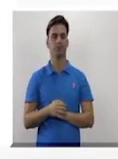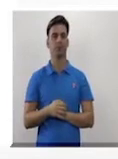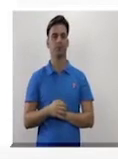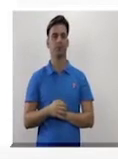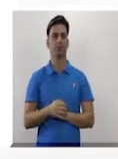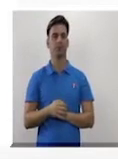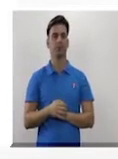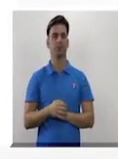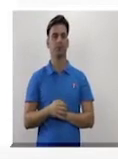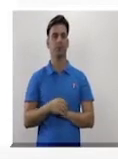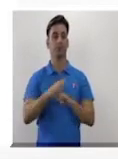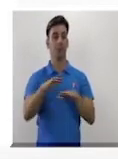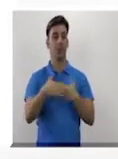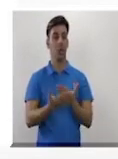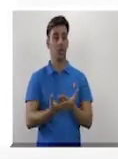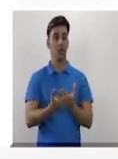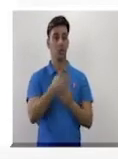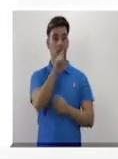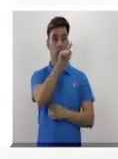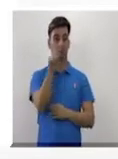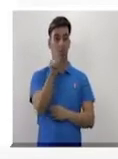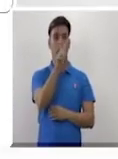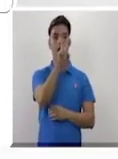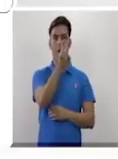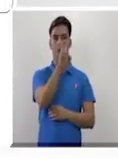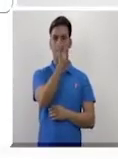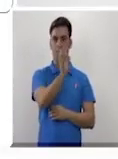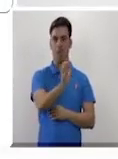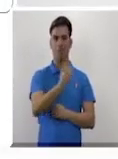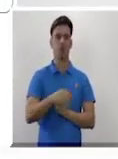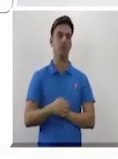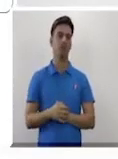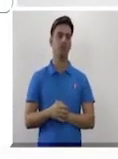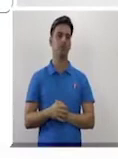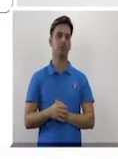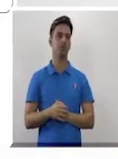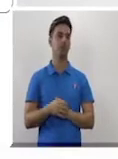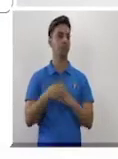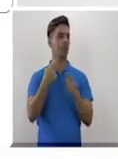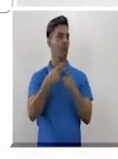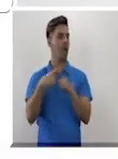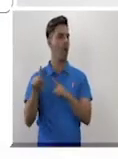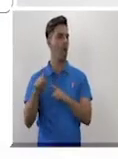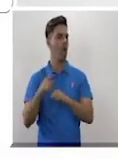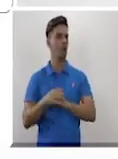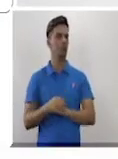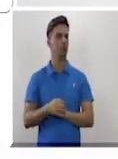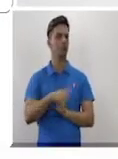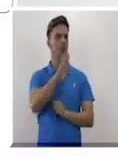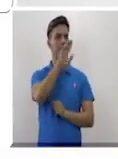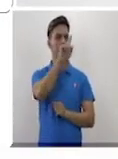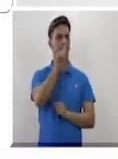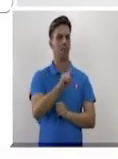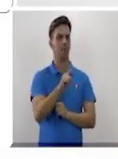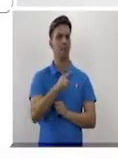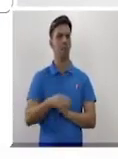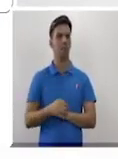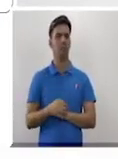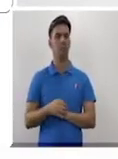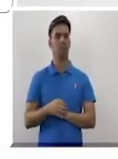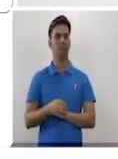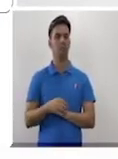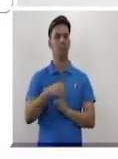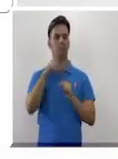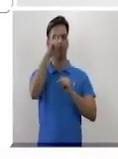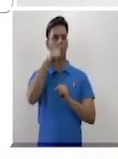proposición es verdadera. El inciso B dice, la función f es decreciente para x menor o igual